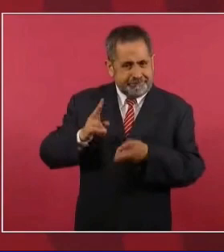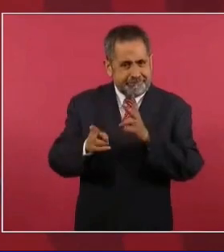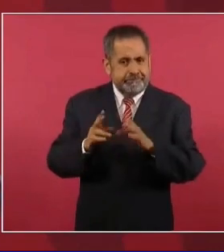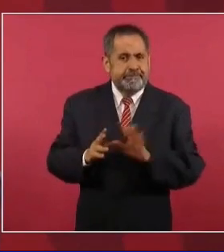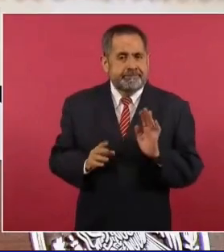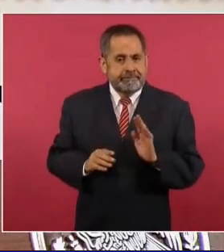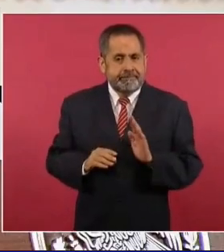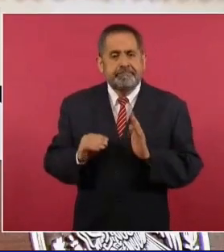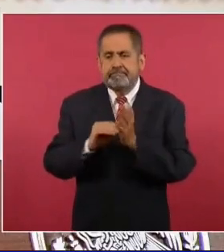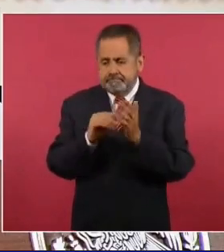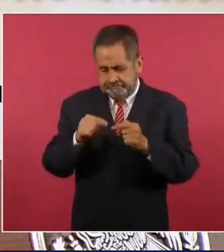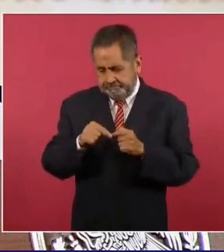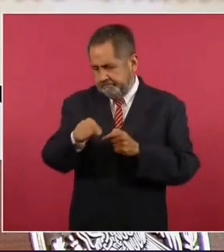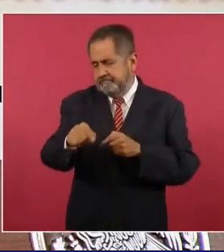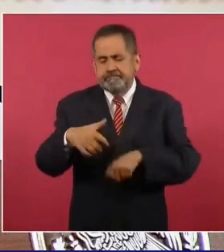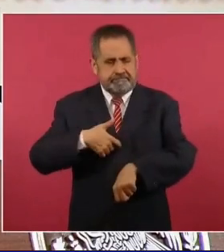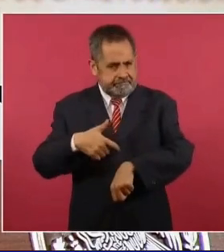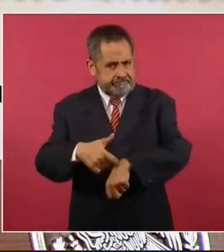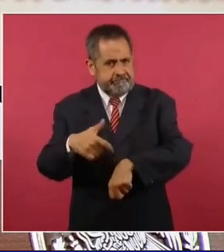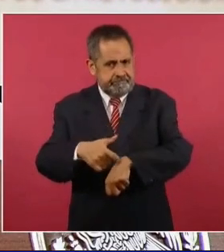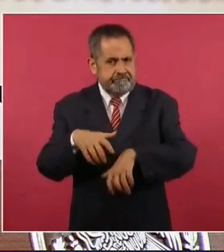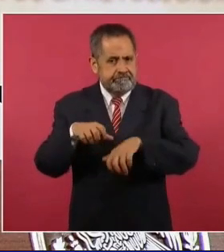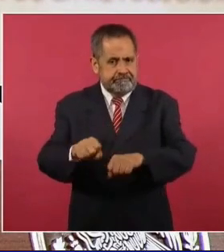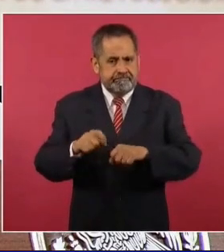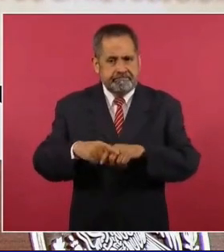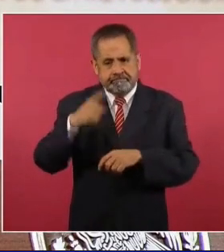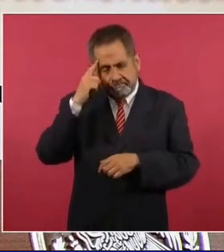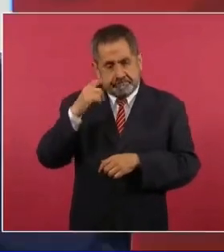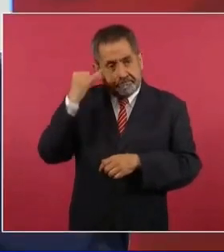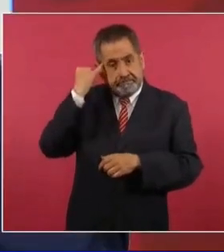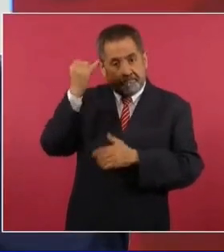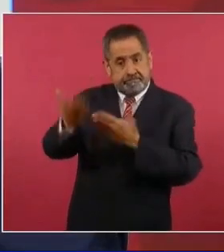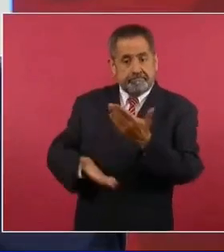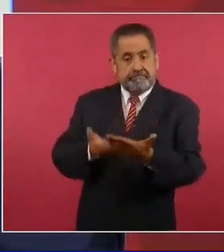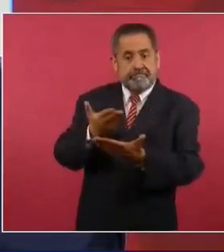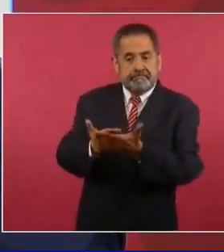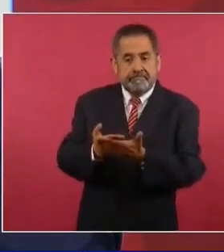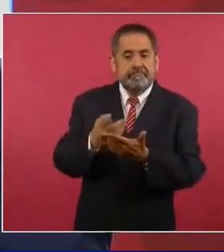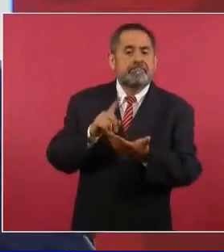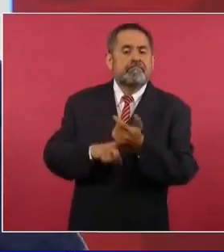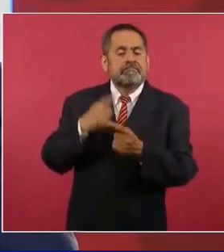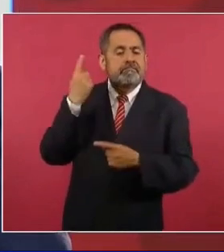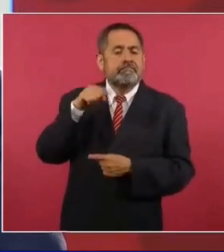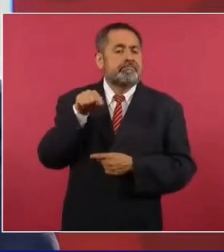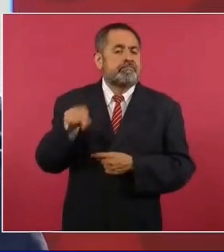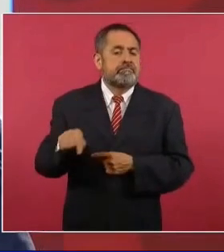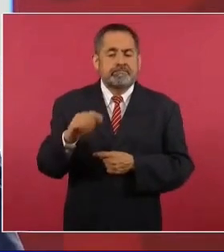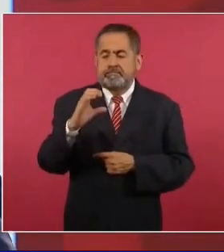todavía tenemos tiempo de enviar una iniciativa para que